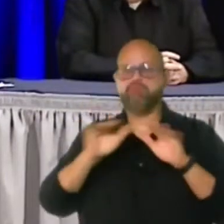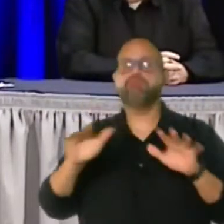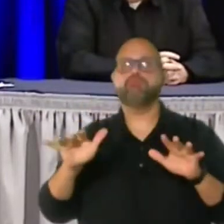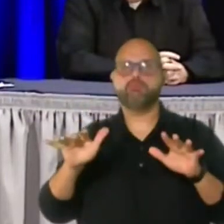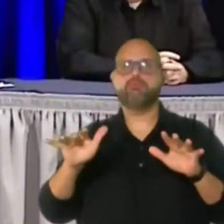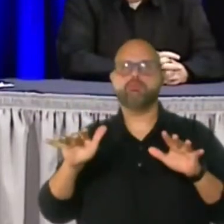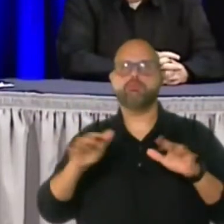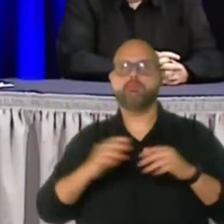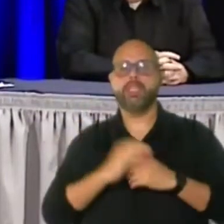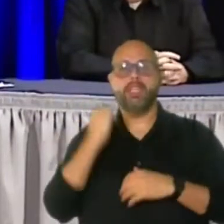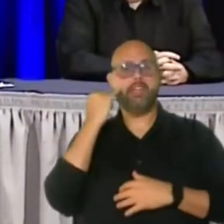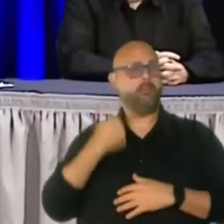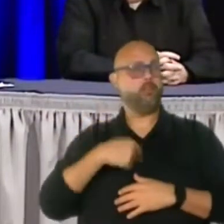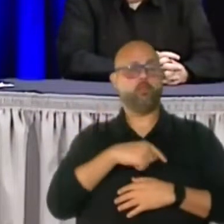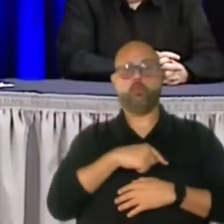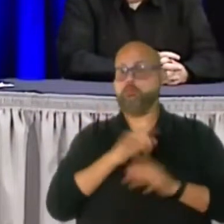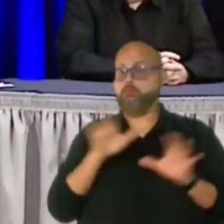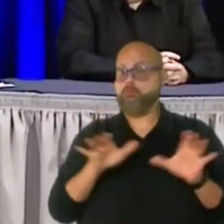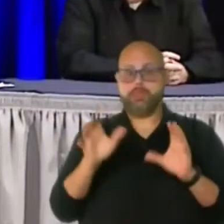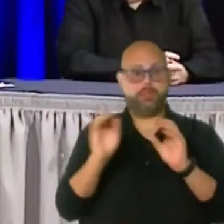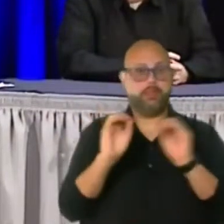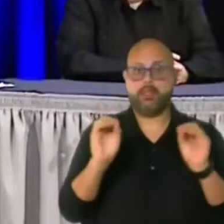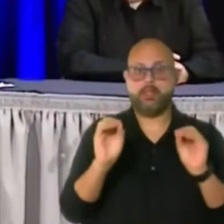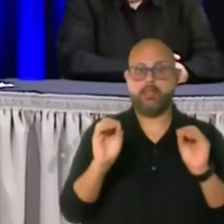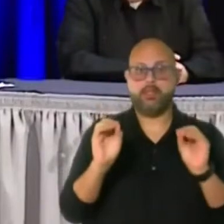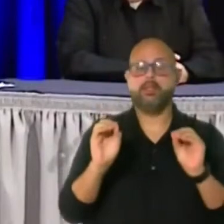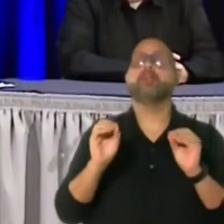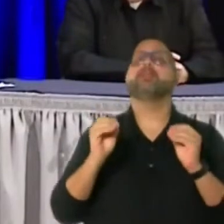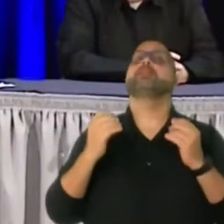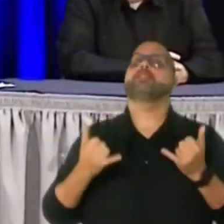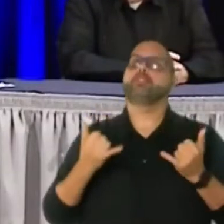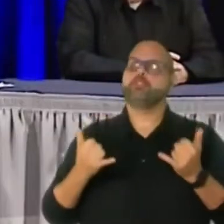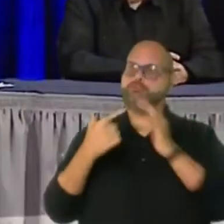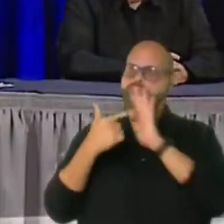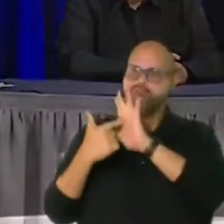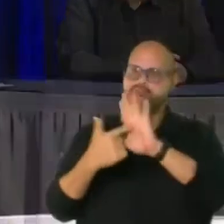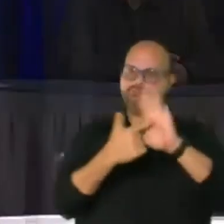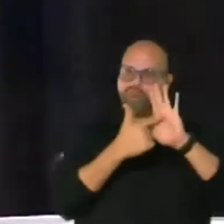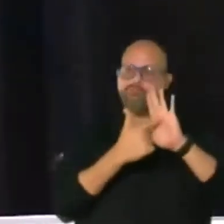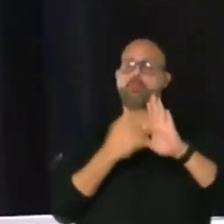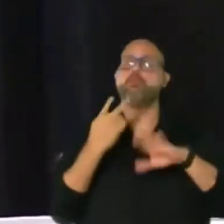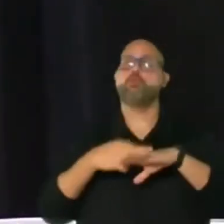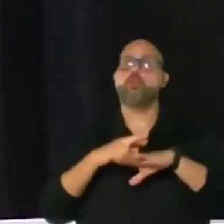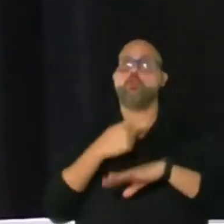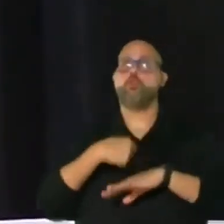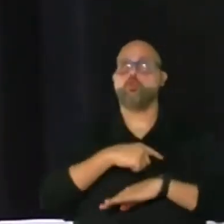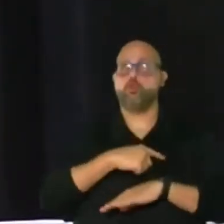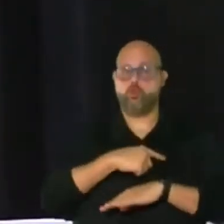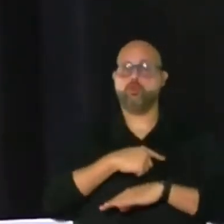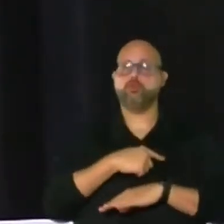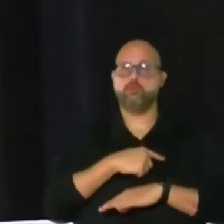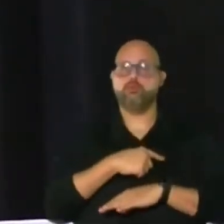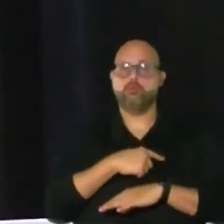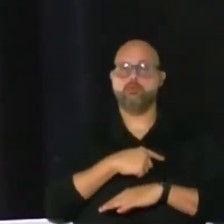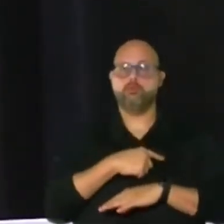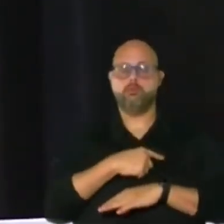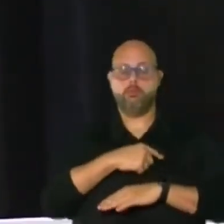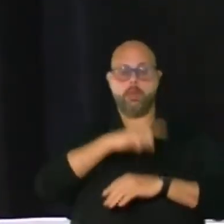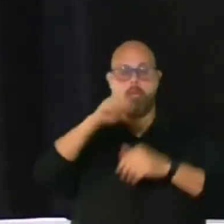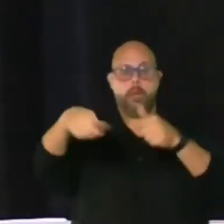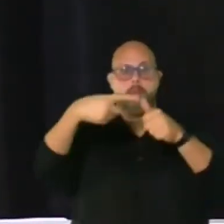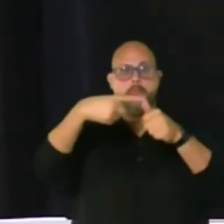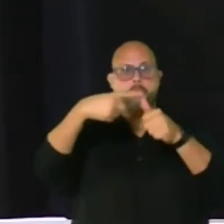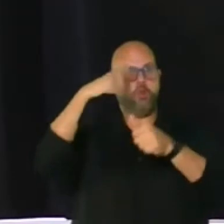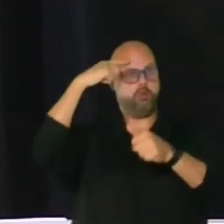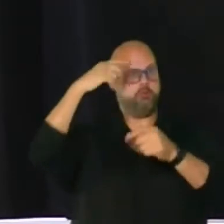no tomamos medidas, este es el momento en que presento al pueblo de Puerto Rico que hemos decidido, primero,